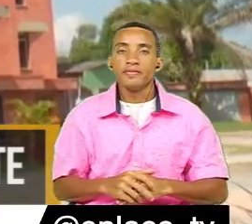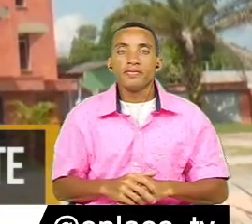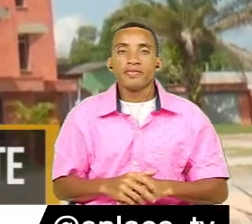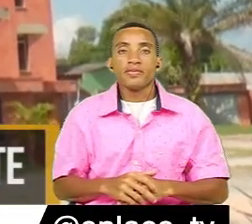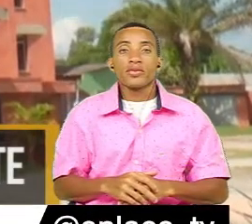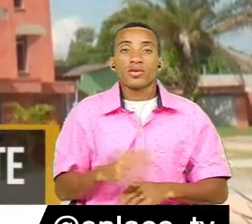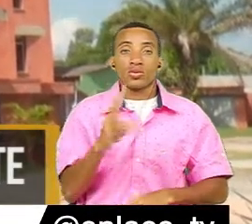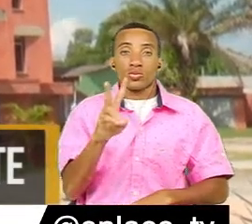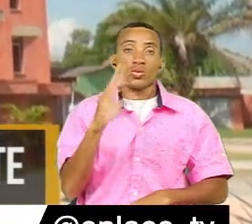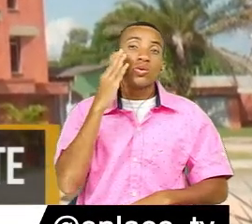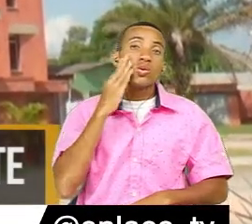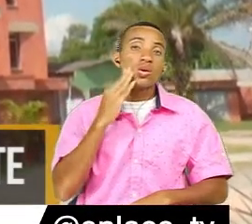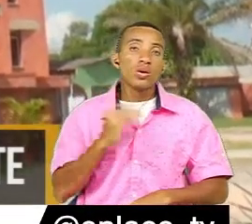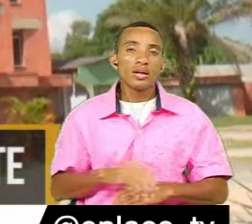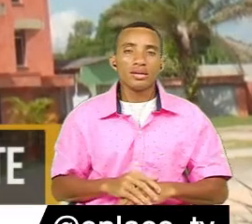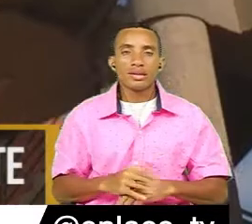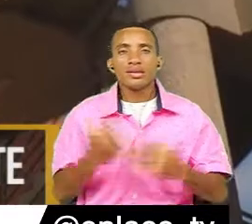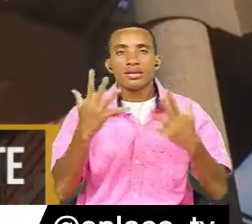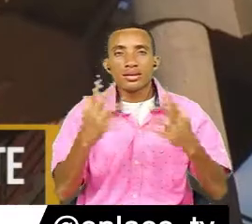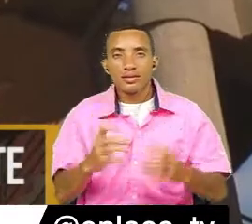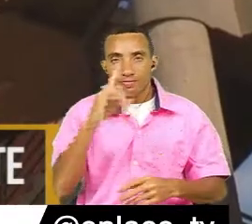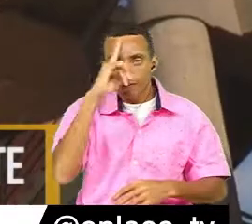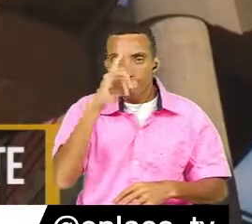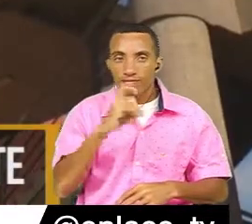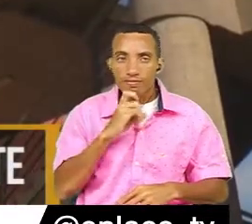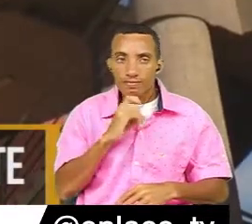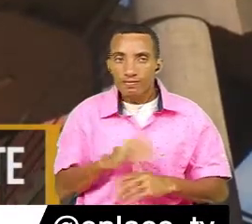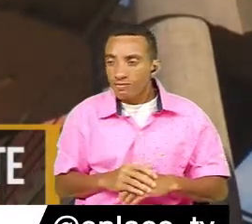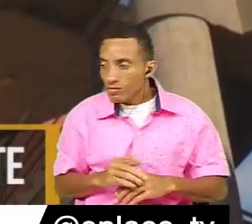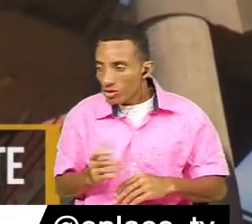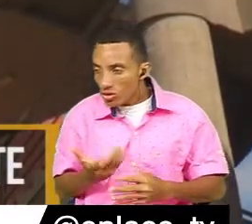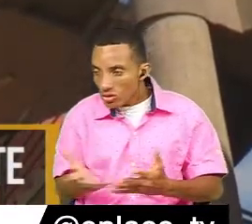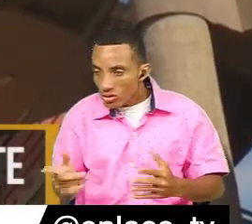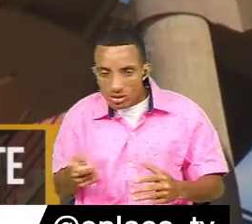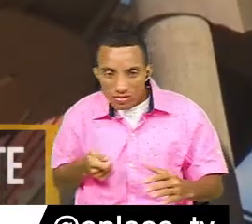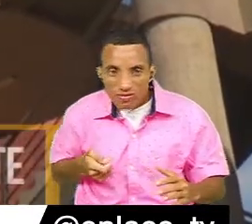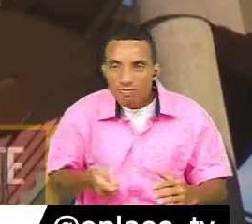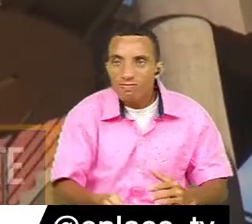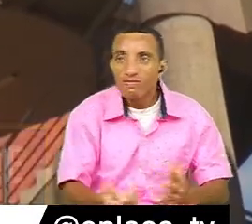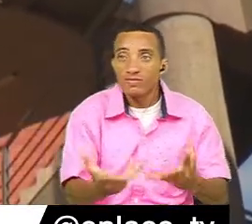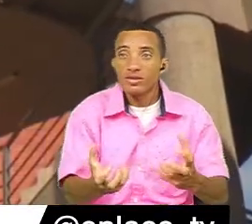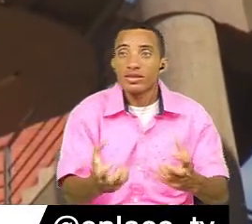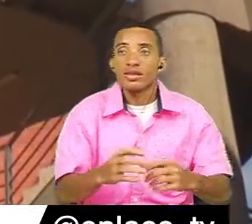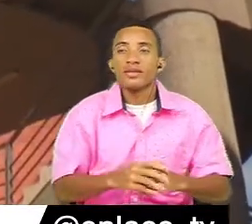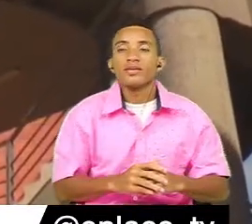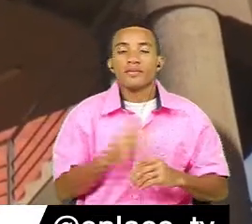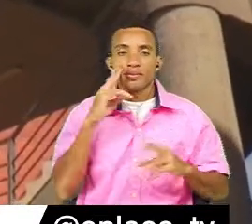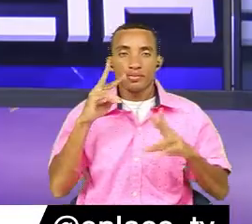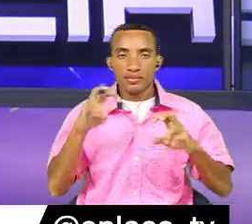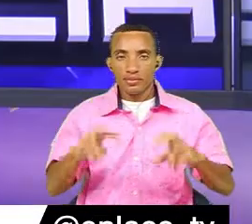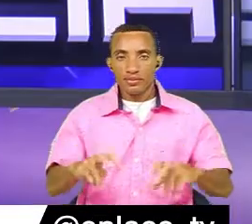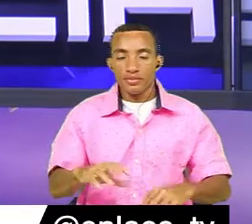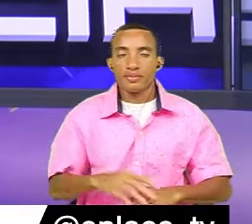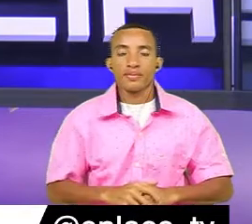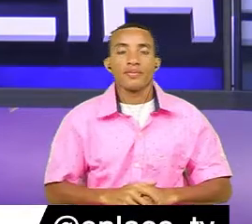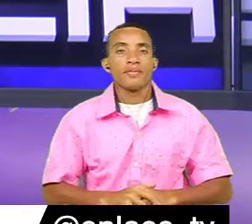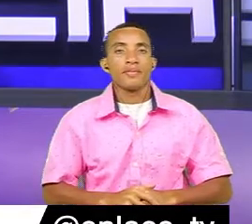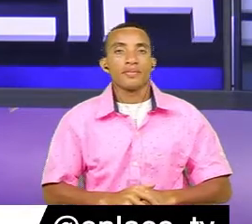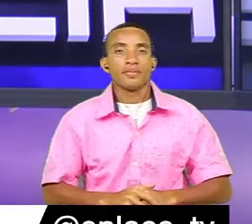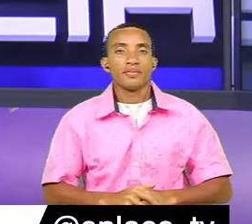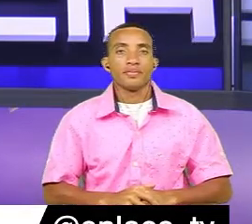jóvenes al parecer trataron de introducir un objeto en sus partes nobles. Eso es lo que indagan las autoridades.